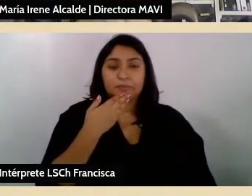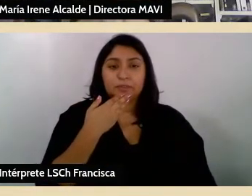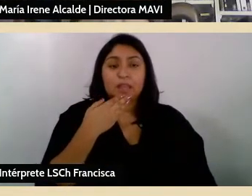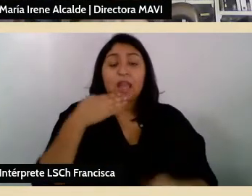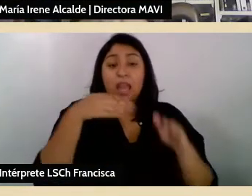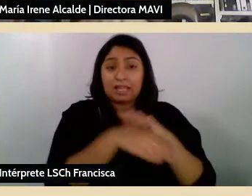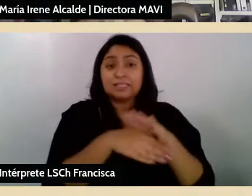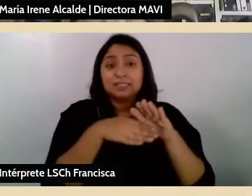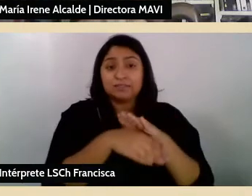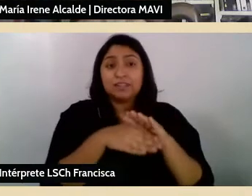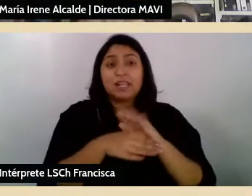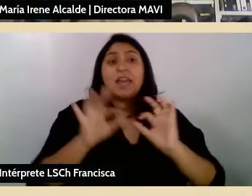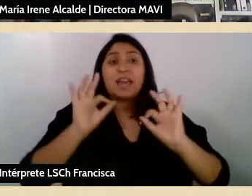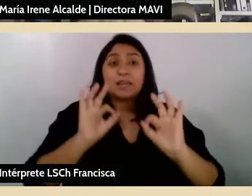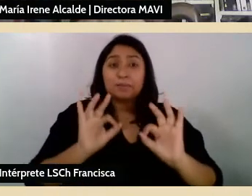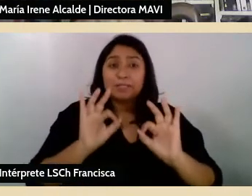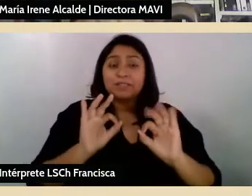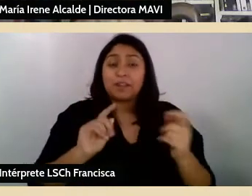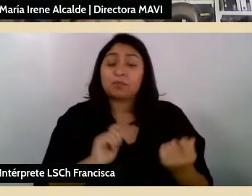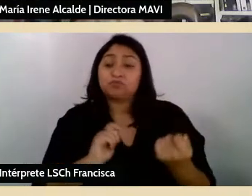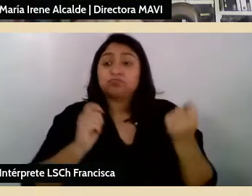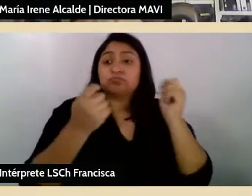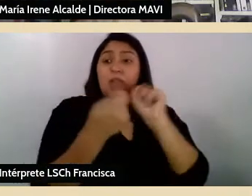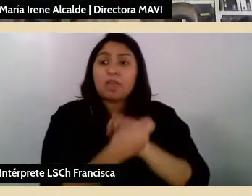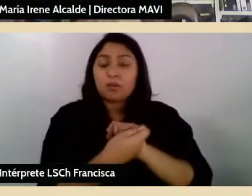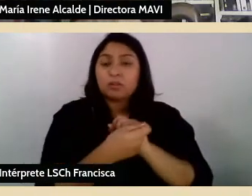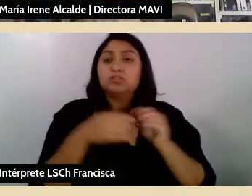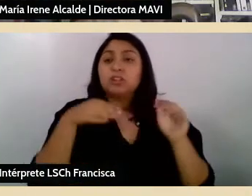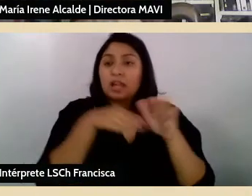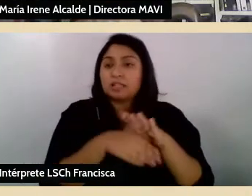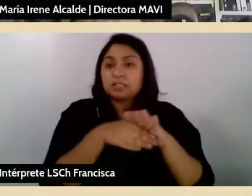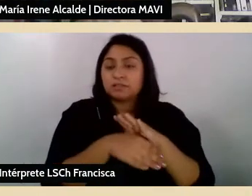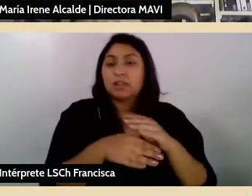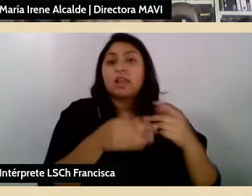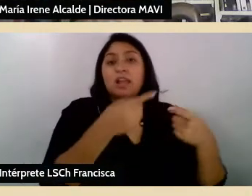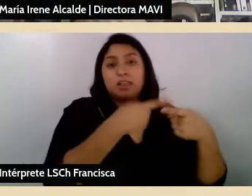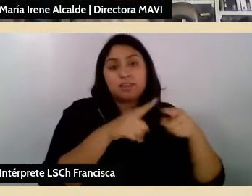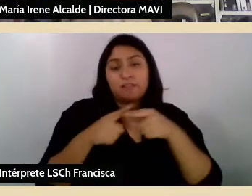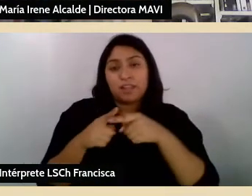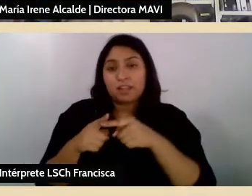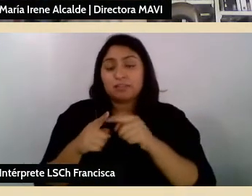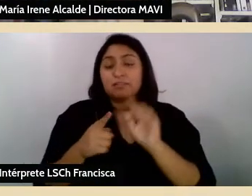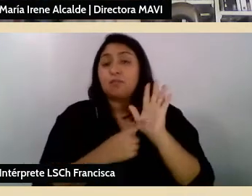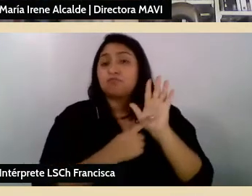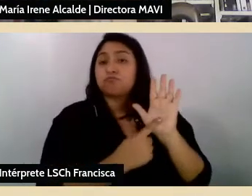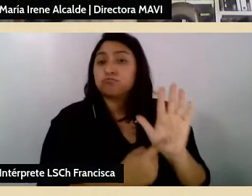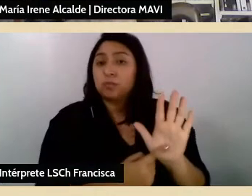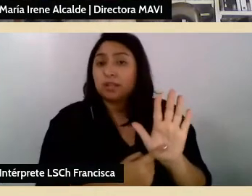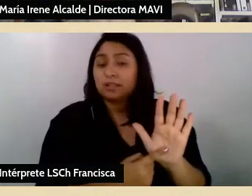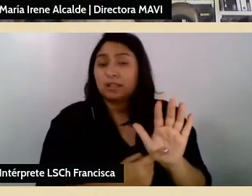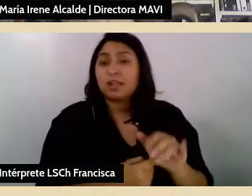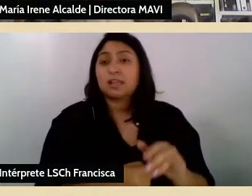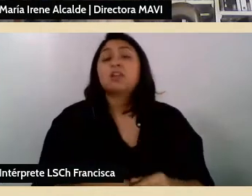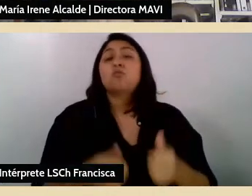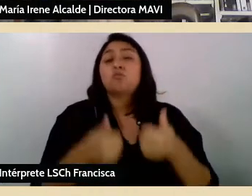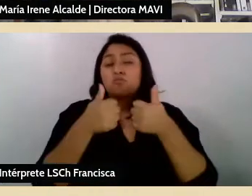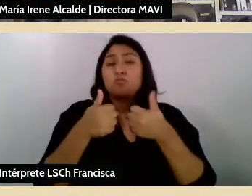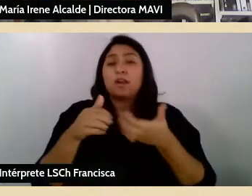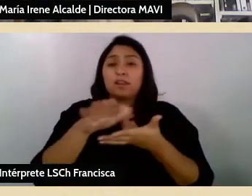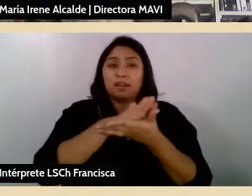accesibilidad, específicamente como adecuaciones accesibles en las diversas muestras. Y este es un súper buen ejemplo, y me